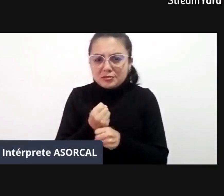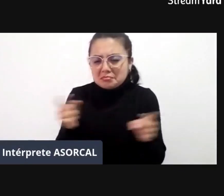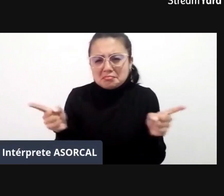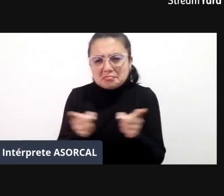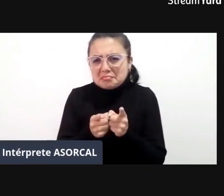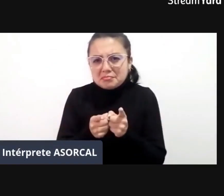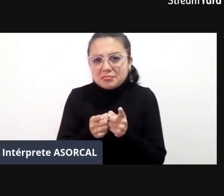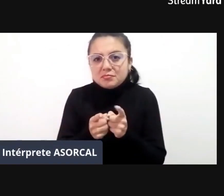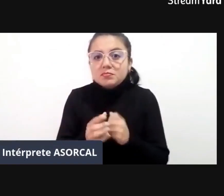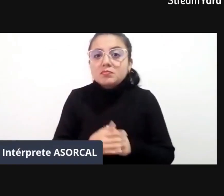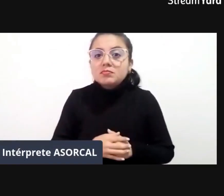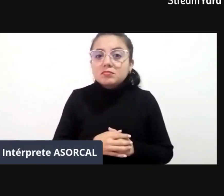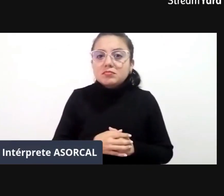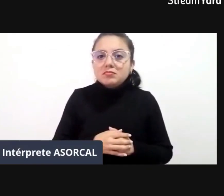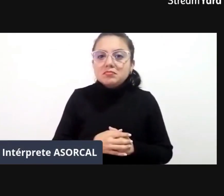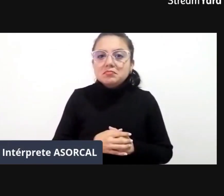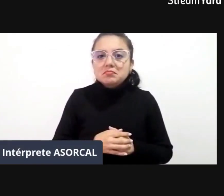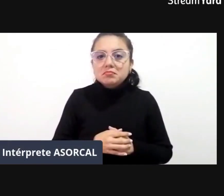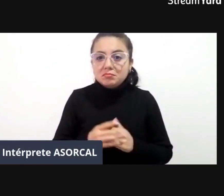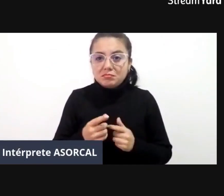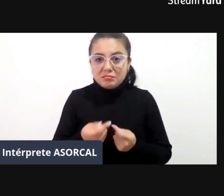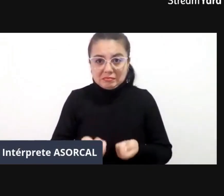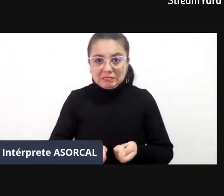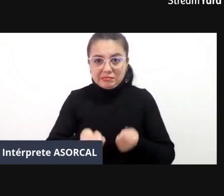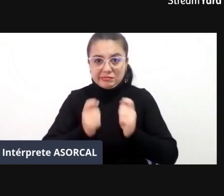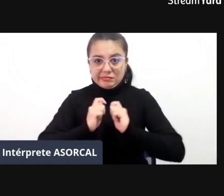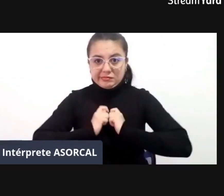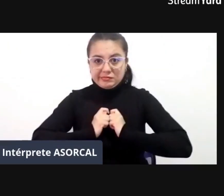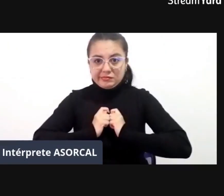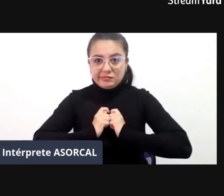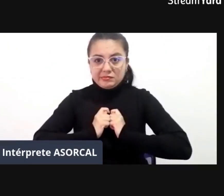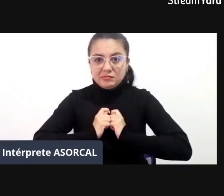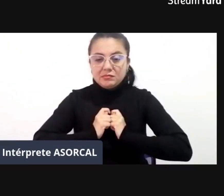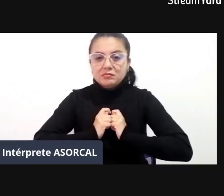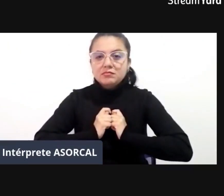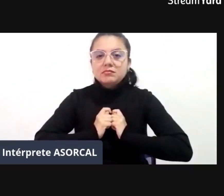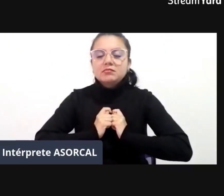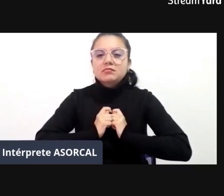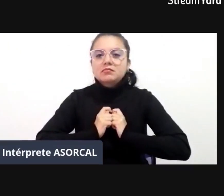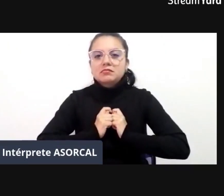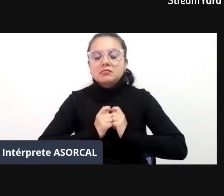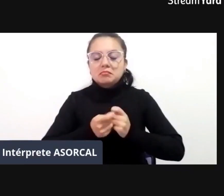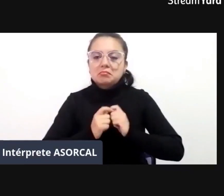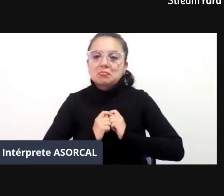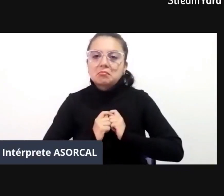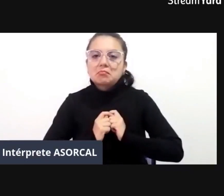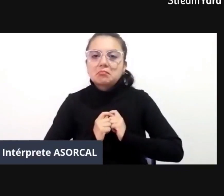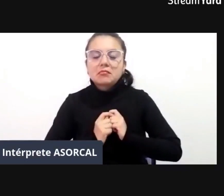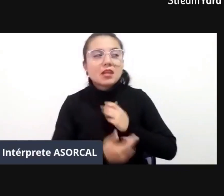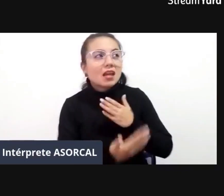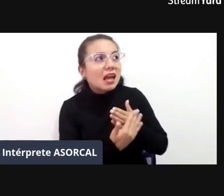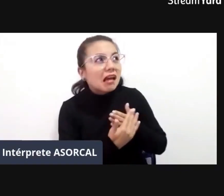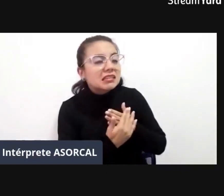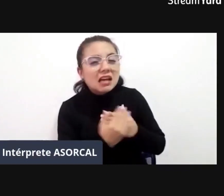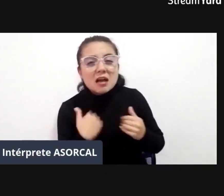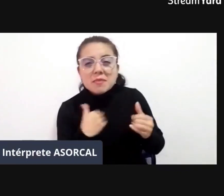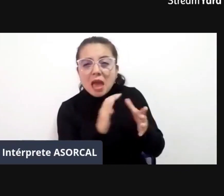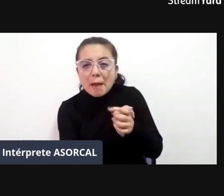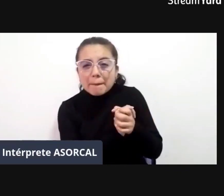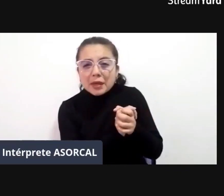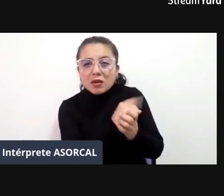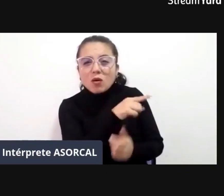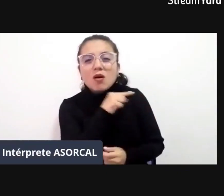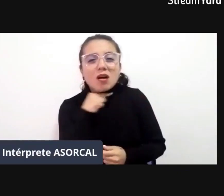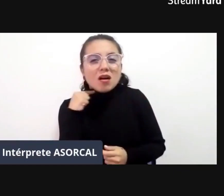A poco de asumir su trabajo en San Salvador, Romero recibió la noticia del asesinato de un sacerdote amigo de él, Rutilio